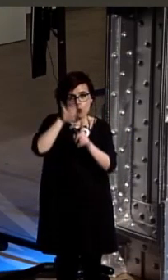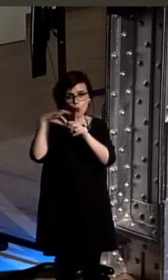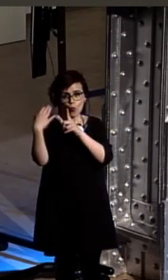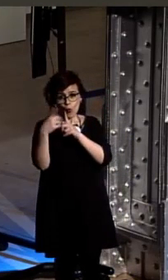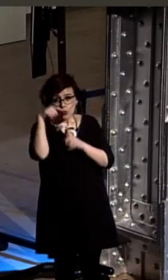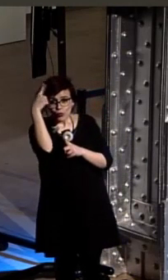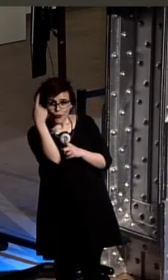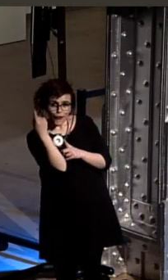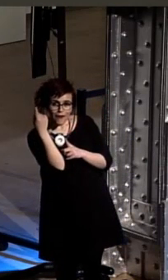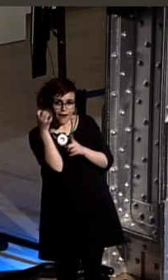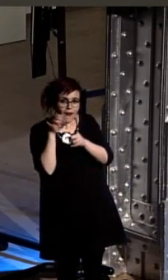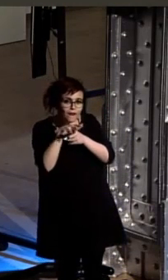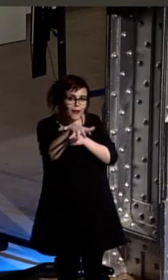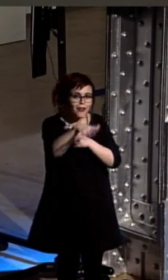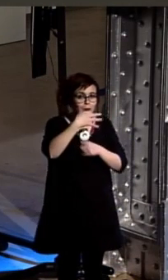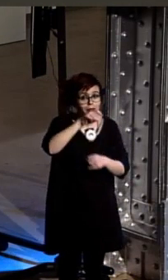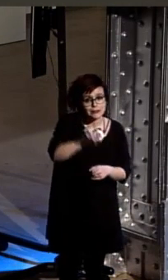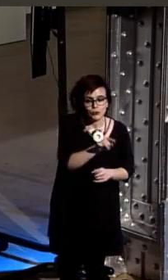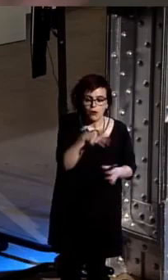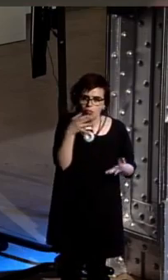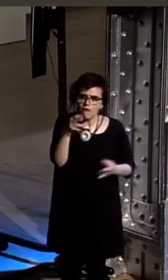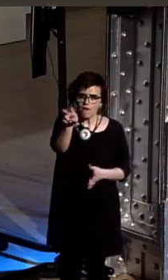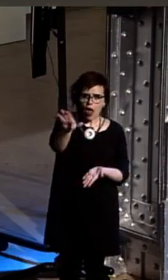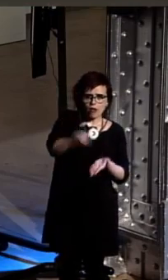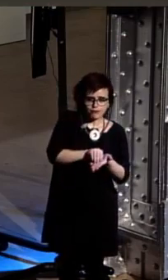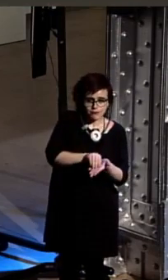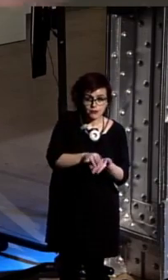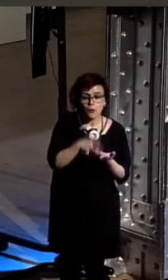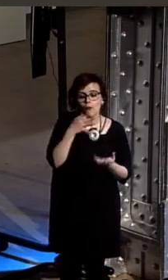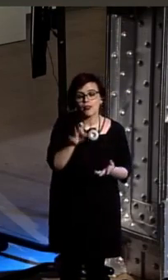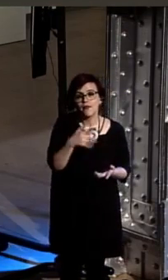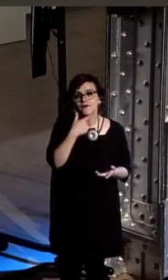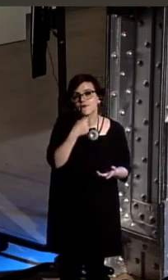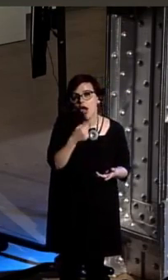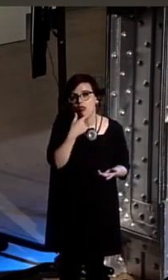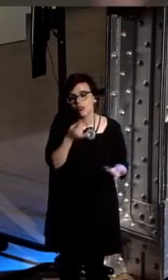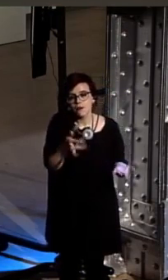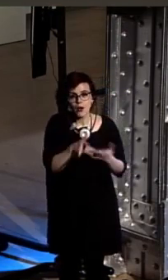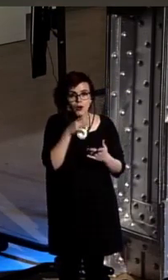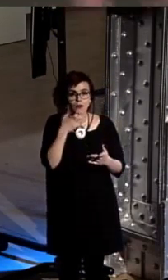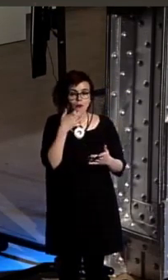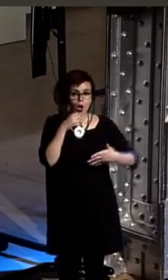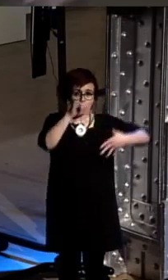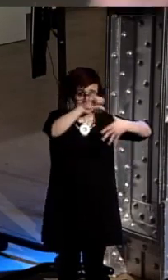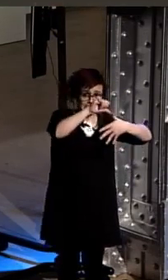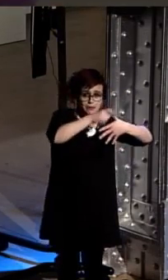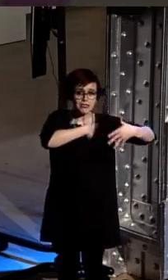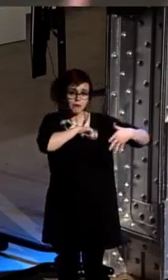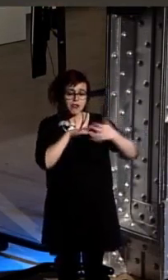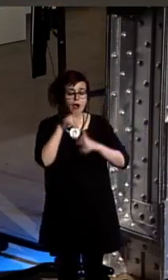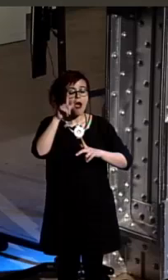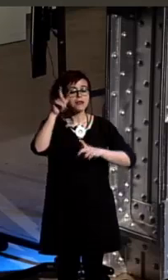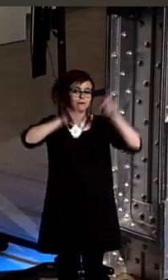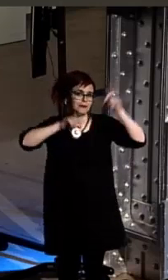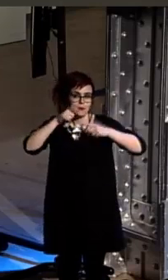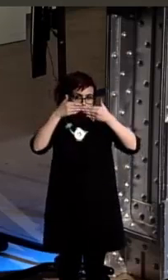hay que tener en cuenta. A lo mejor es más fácil detectar emociones en personas de Latinoamérica y de España porque son más